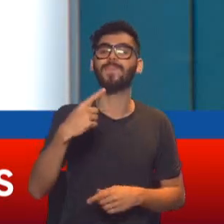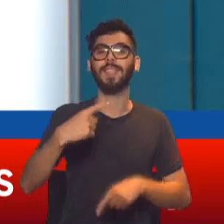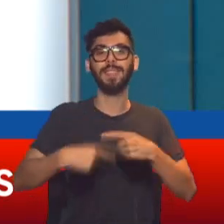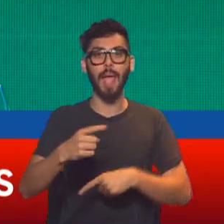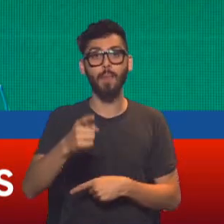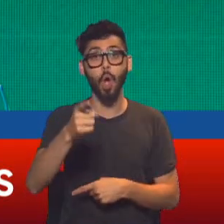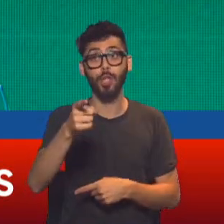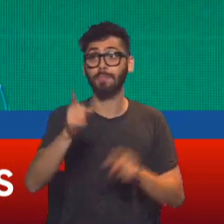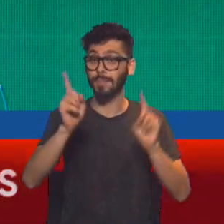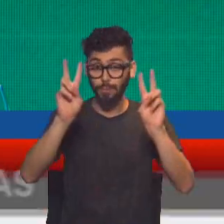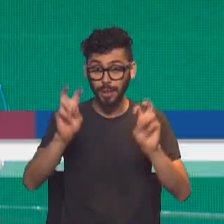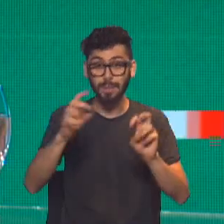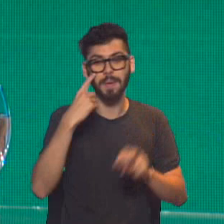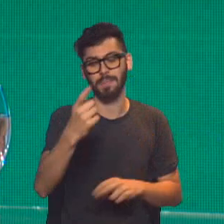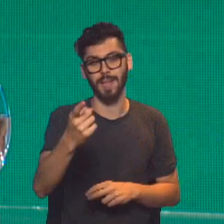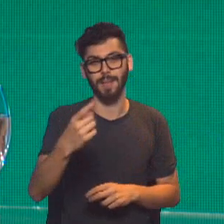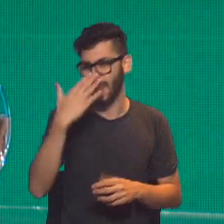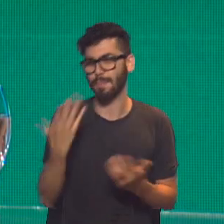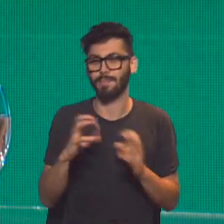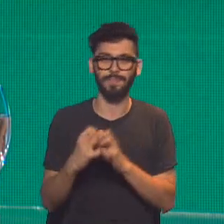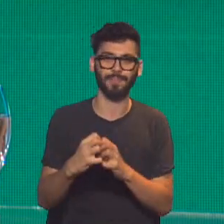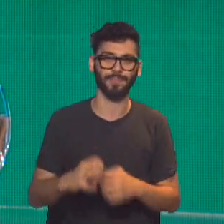Seguimos con este tema, ya volvemos a la mesa para discutirlo.